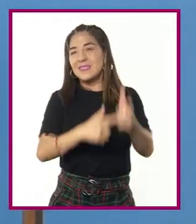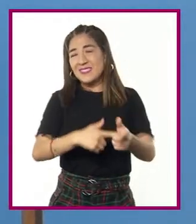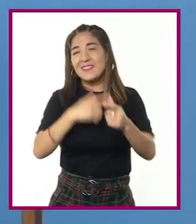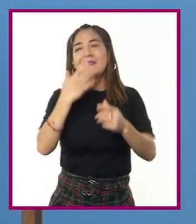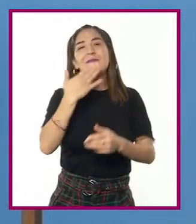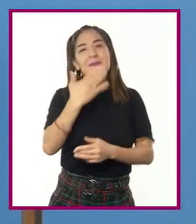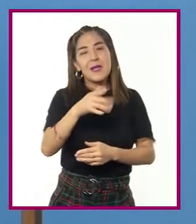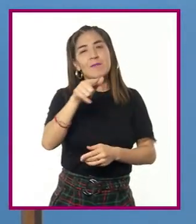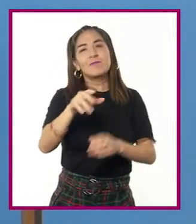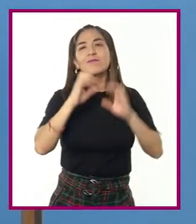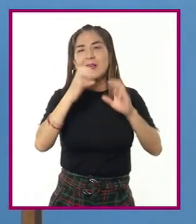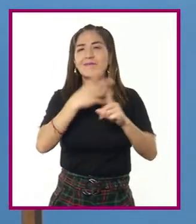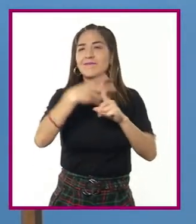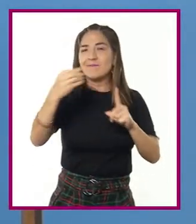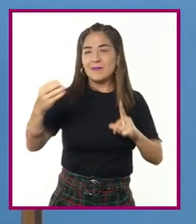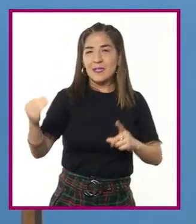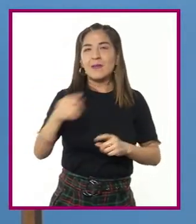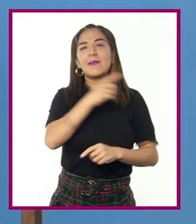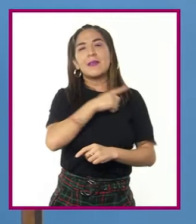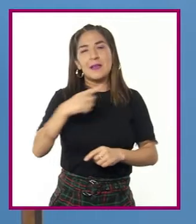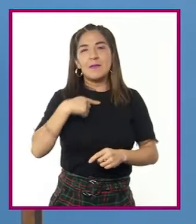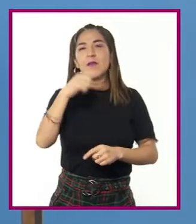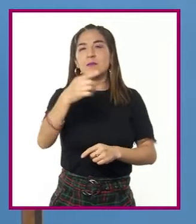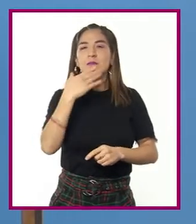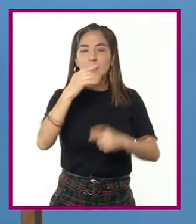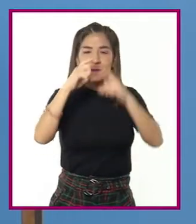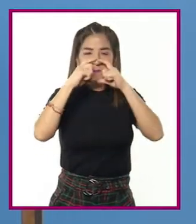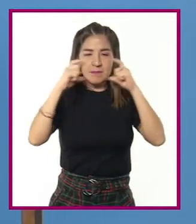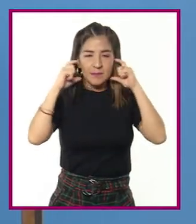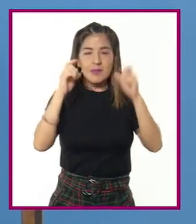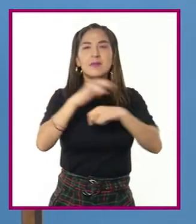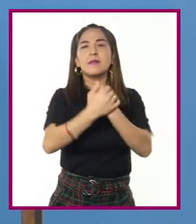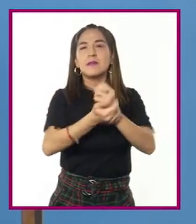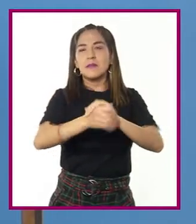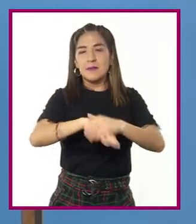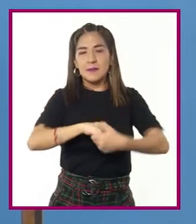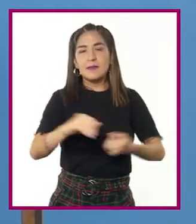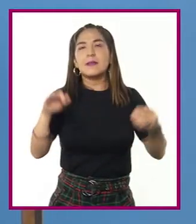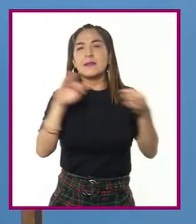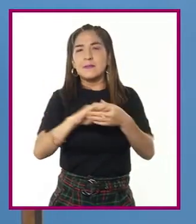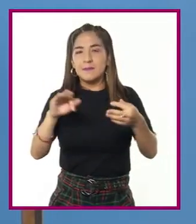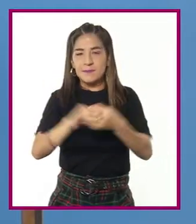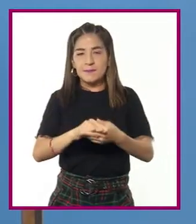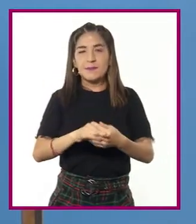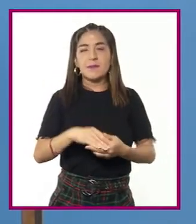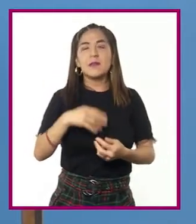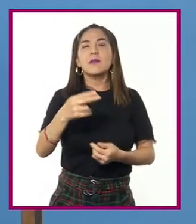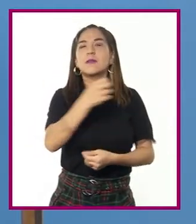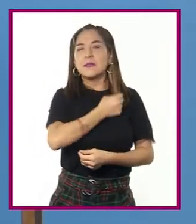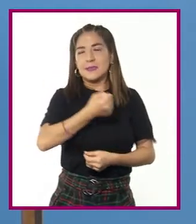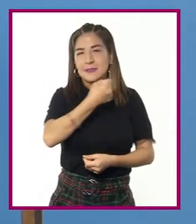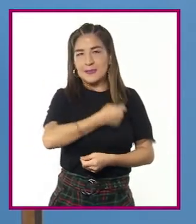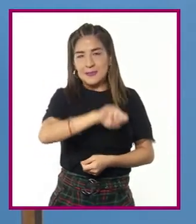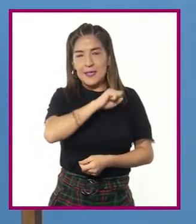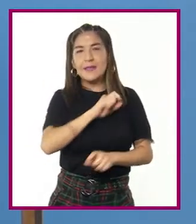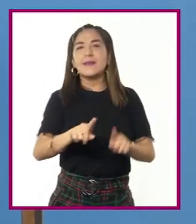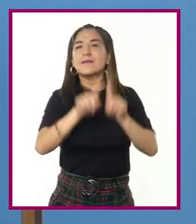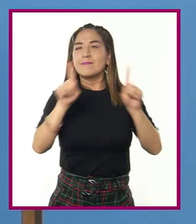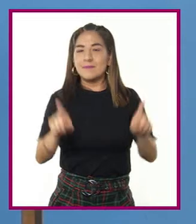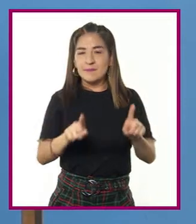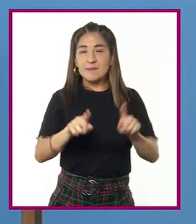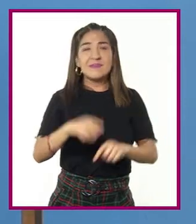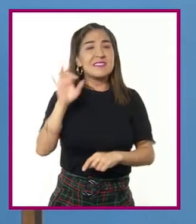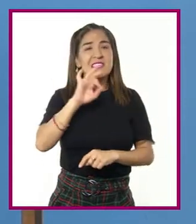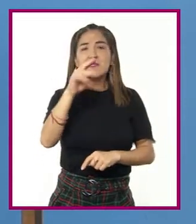contagios, les recordamos seguir con el correcto uso de la mascarilla, lavarse las manos frecuentemente, mantener la sana distancia y si no